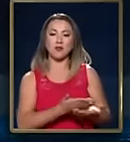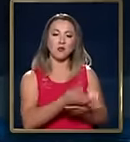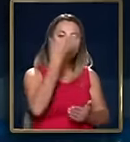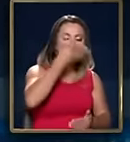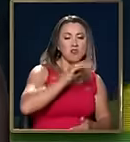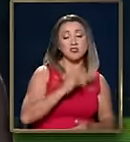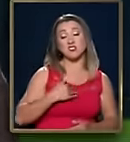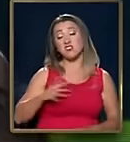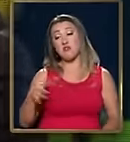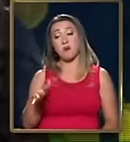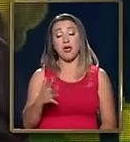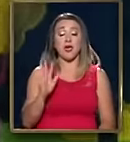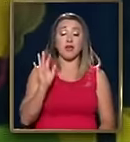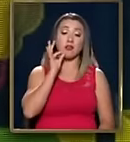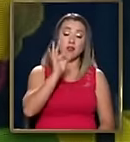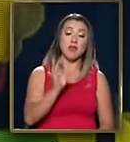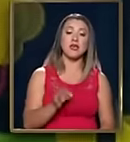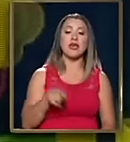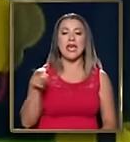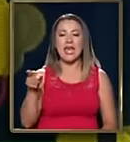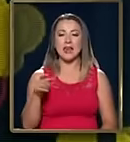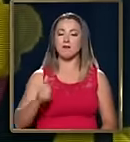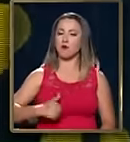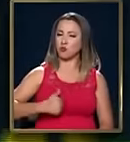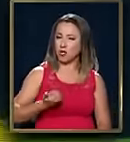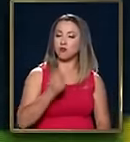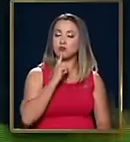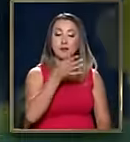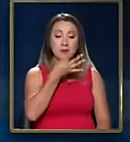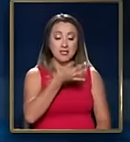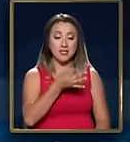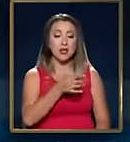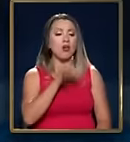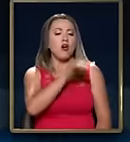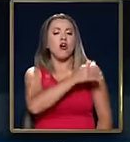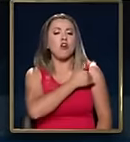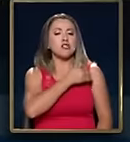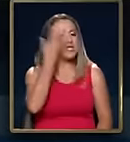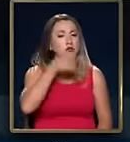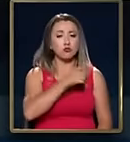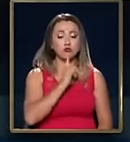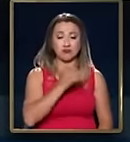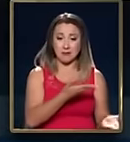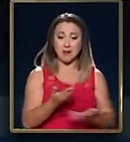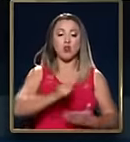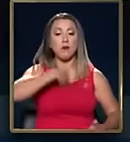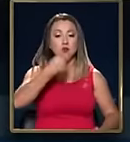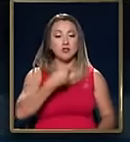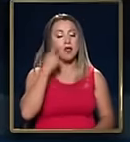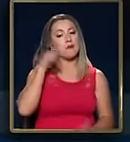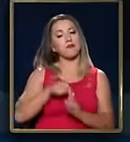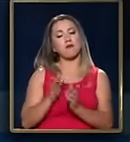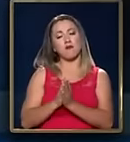Sí, más o menos, mal, dije yo. Y él, con esa voluntad que tiene, me dice, oye, negro, weón, puta, te invito a almorzar.